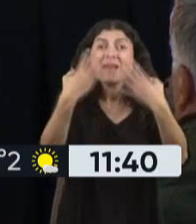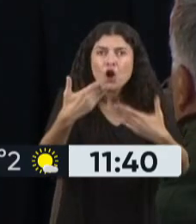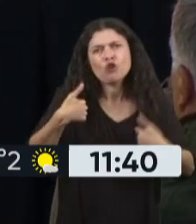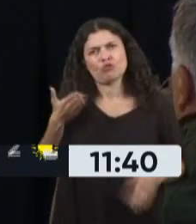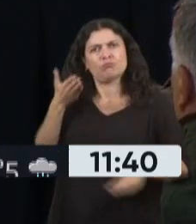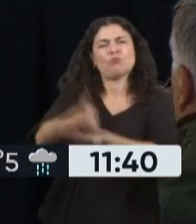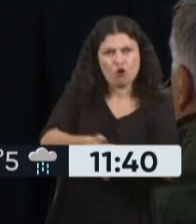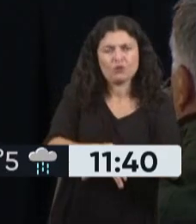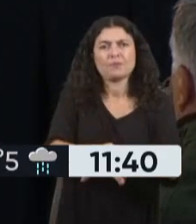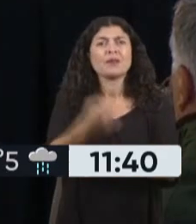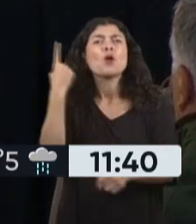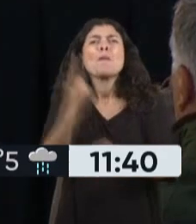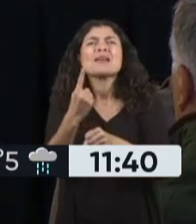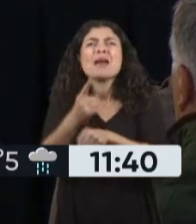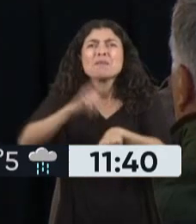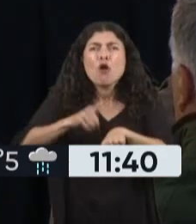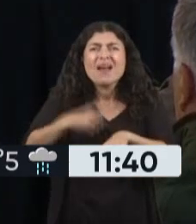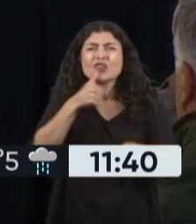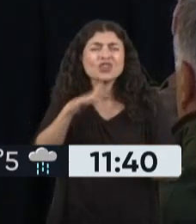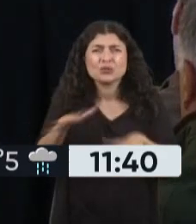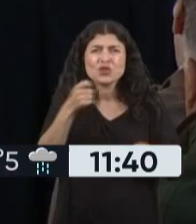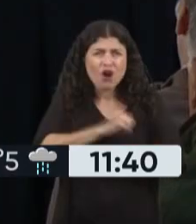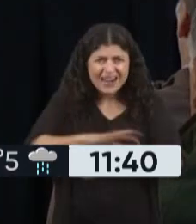vidas humanas. Por lo tanto, digamos,